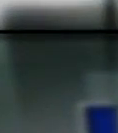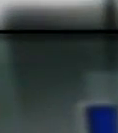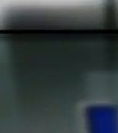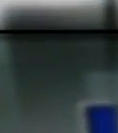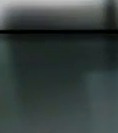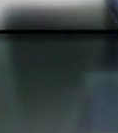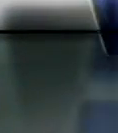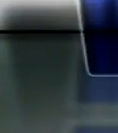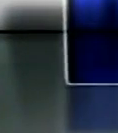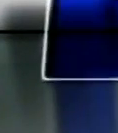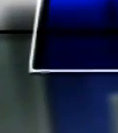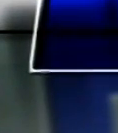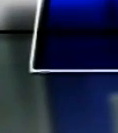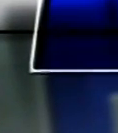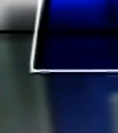Música